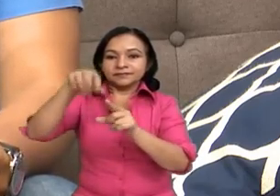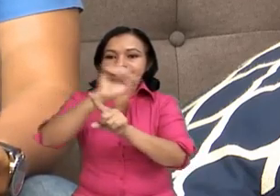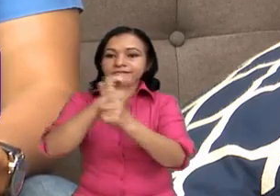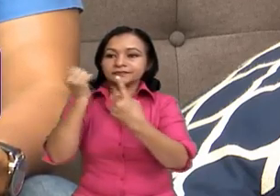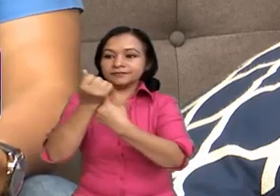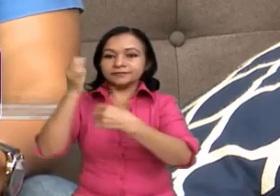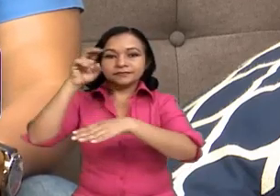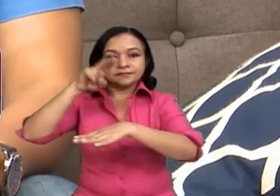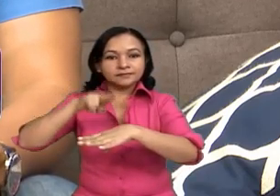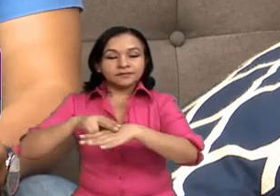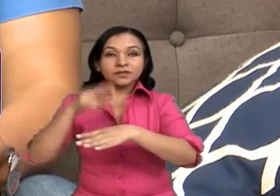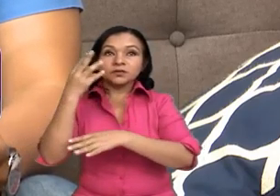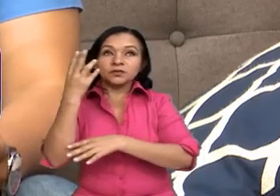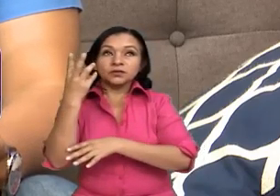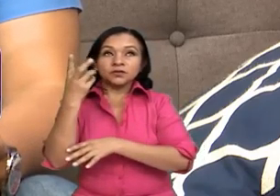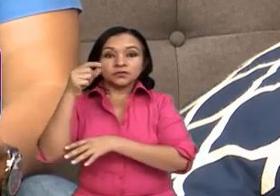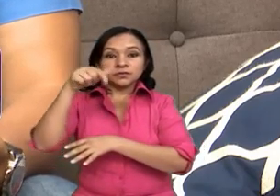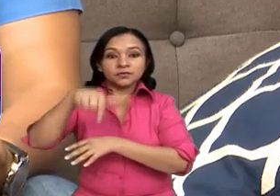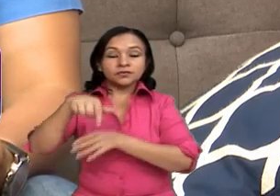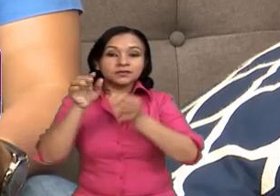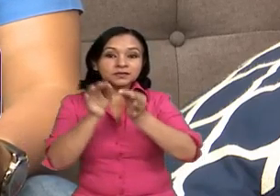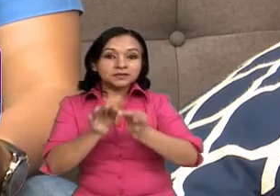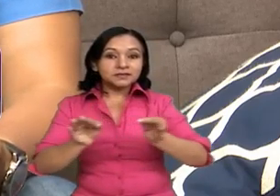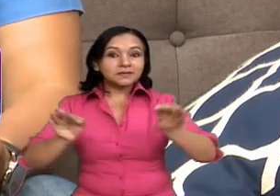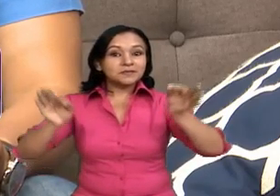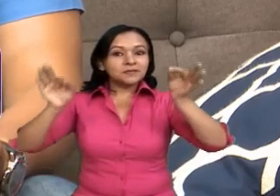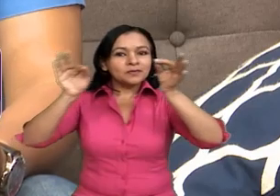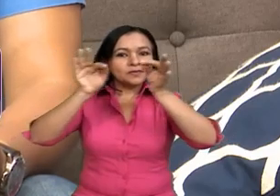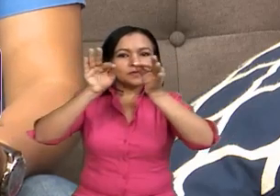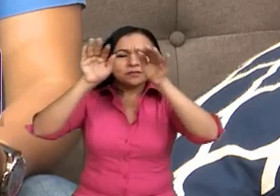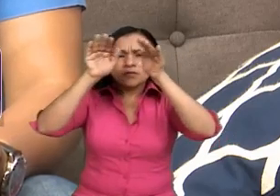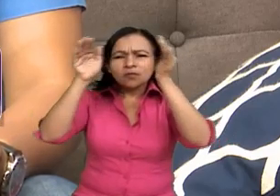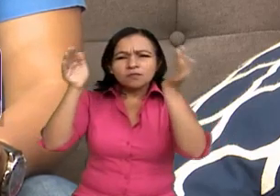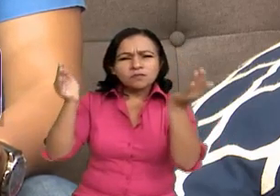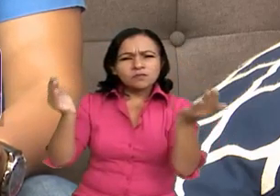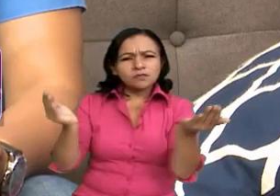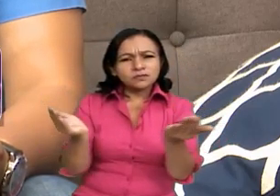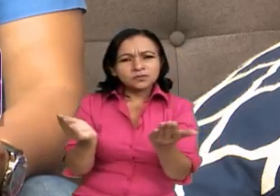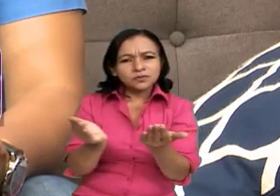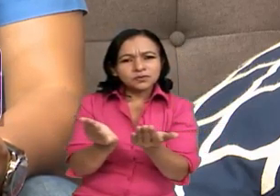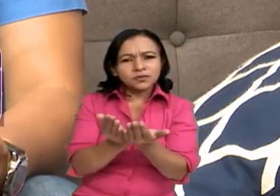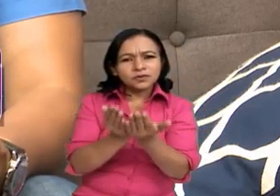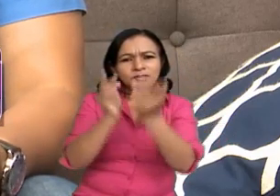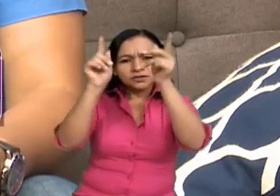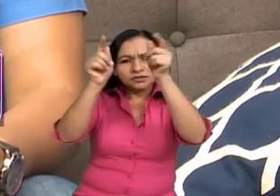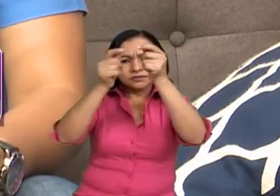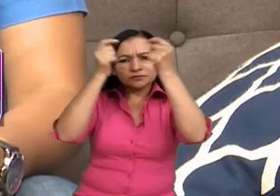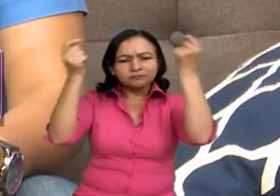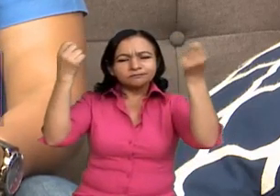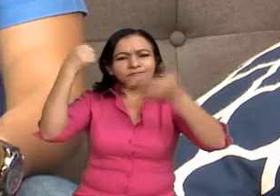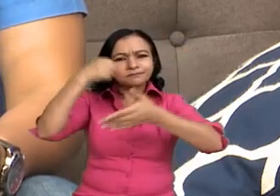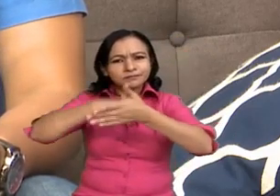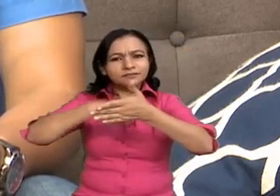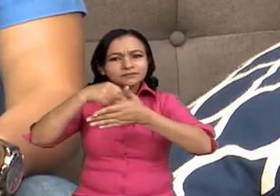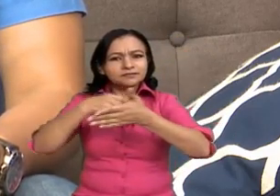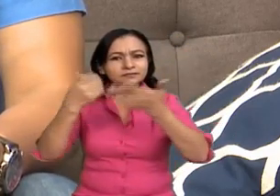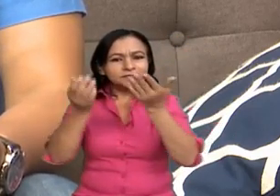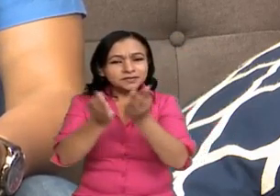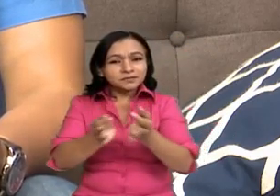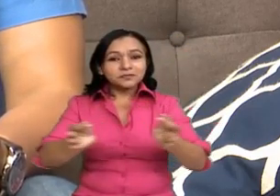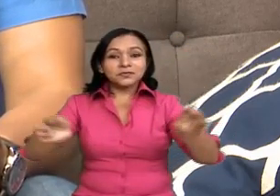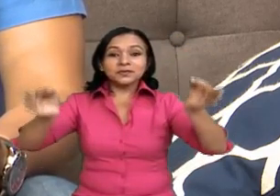una fecha muy importante en la que el mundo entero conmemora una lucha muy